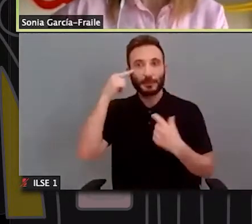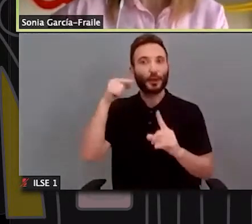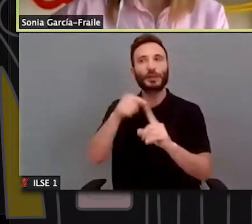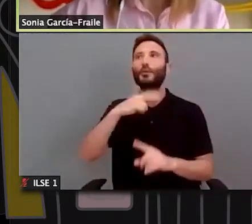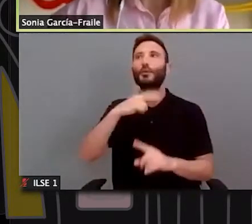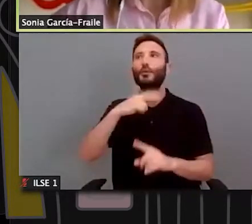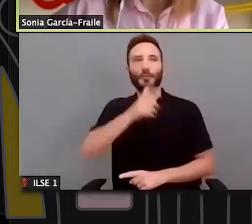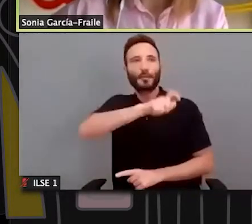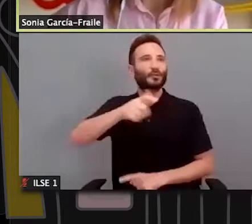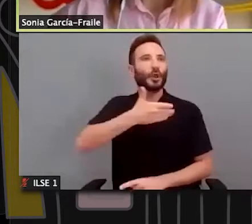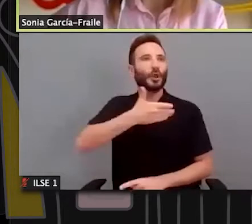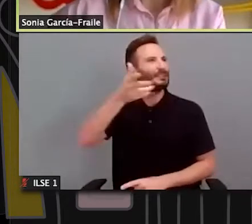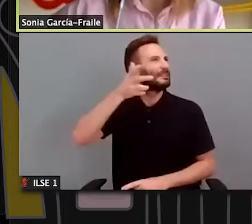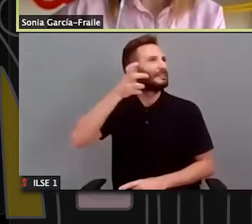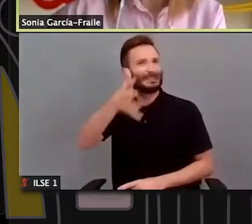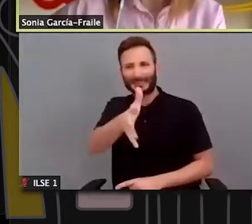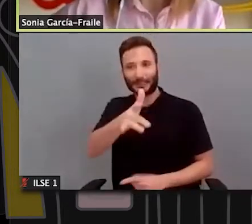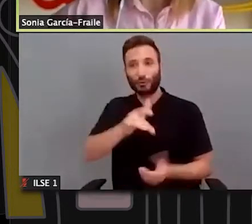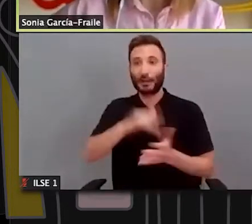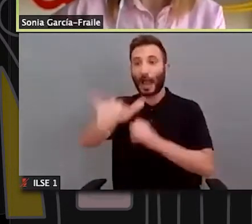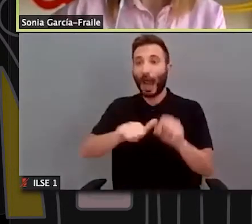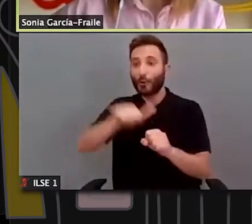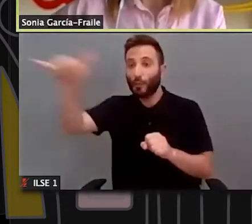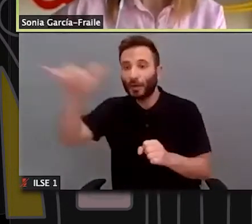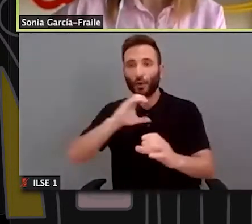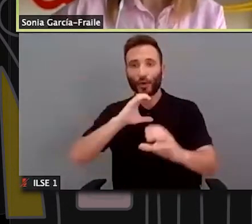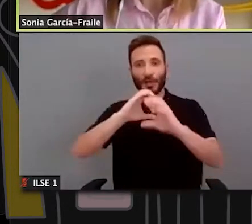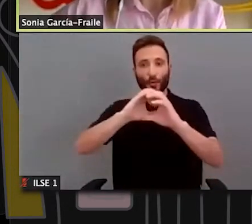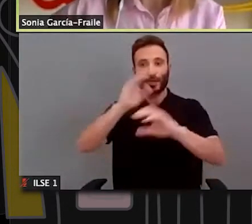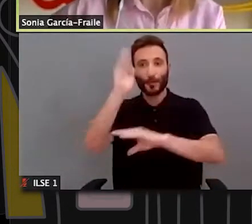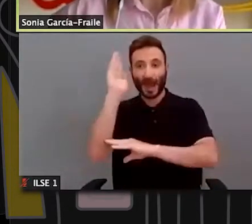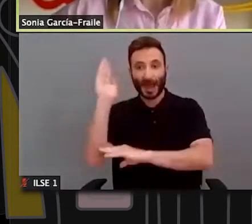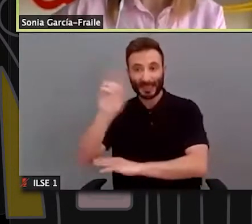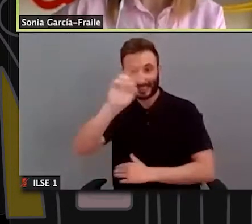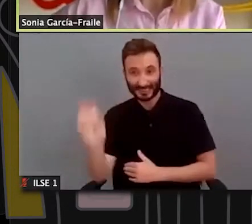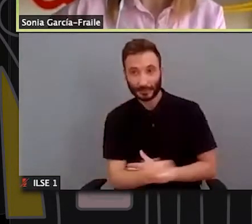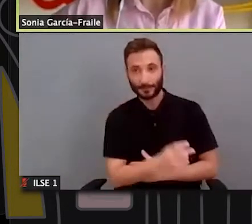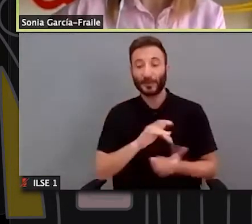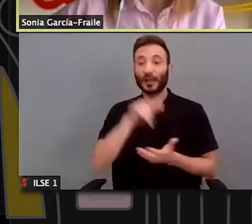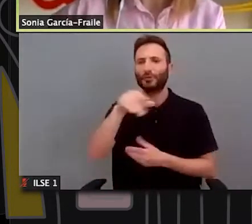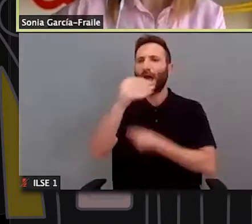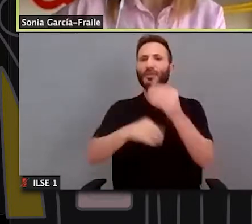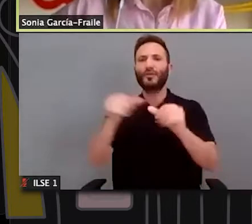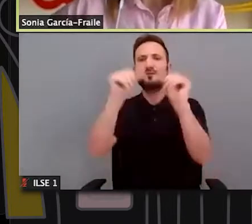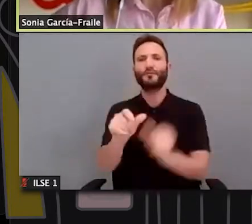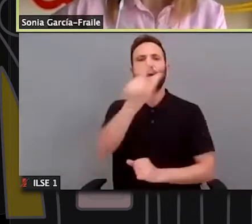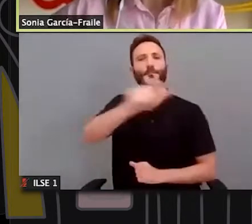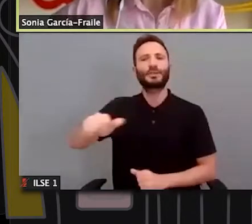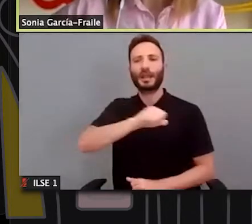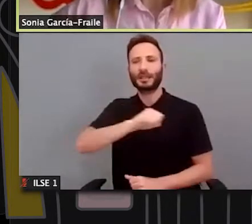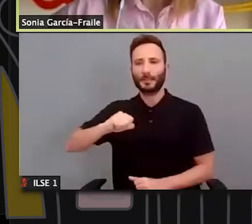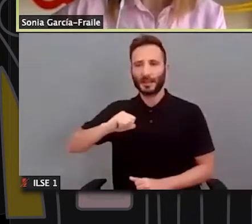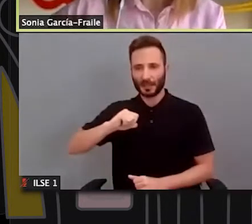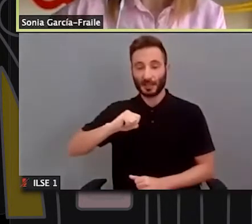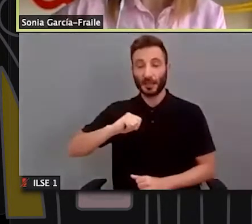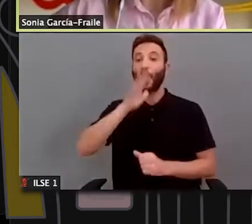en aeropuertos, estaciones de tren o de autobuses. Todo esto, hacerlo de la manera más independiente posible. Por eso,